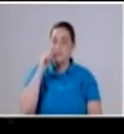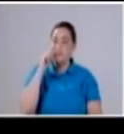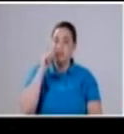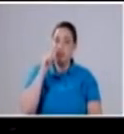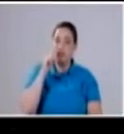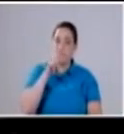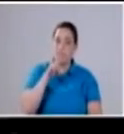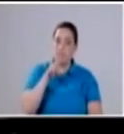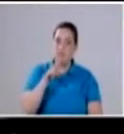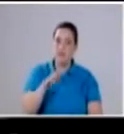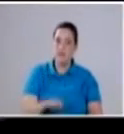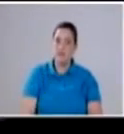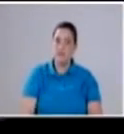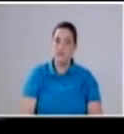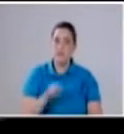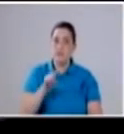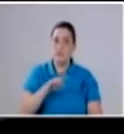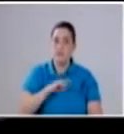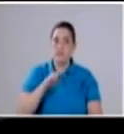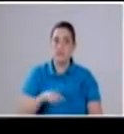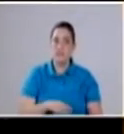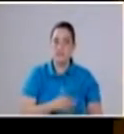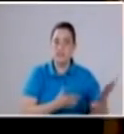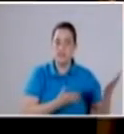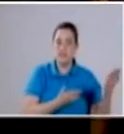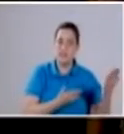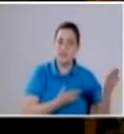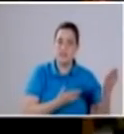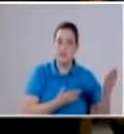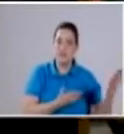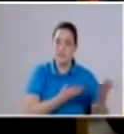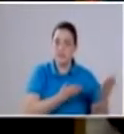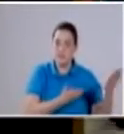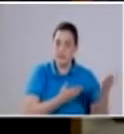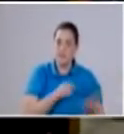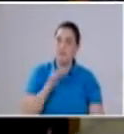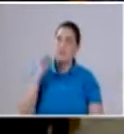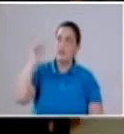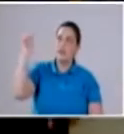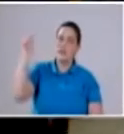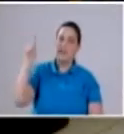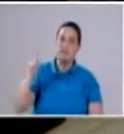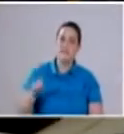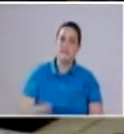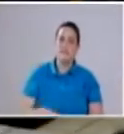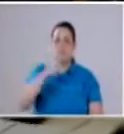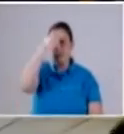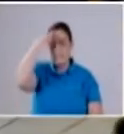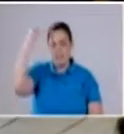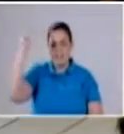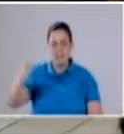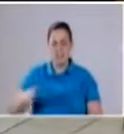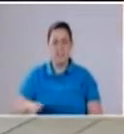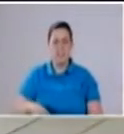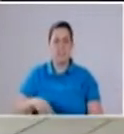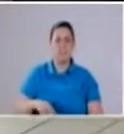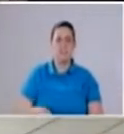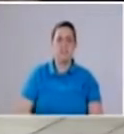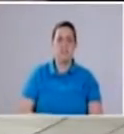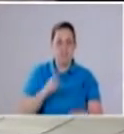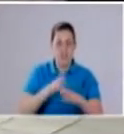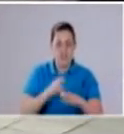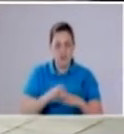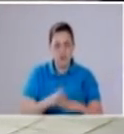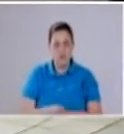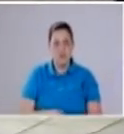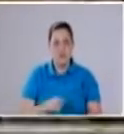Él. Y como le estás sirviendo a Él, vas a trabajar con ahínco y vas a hacer lo mejor de lo mejor. El mejor esfuerzo